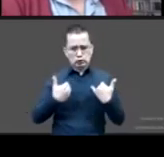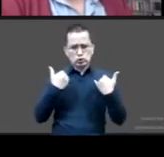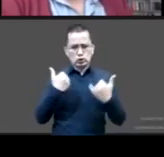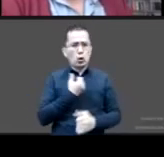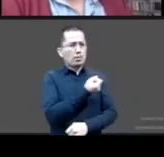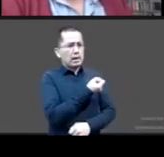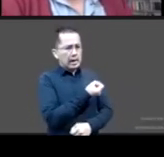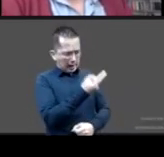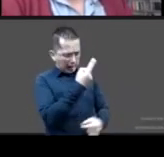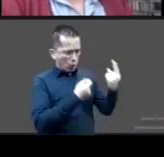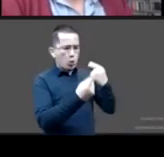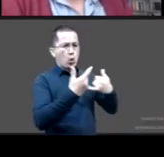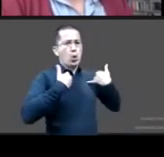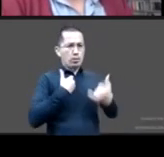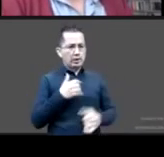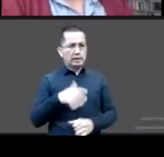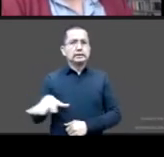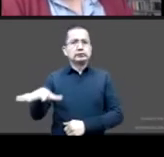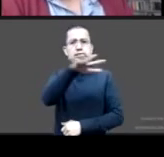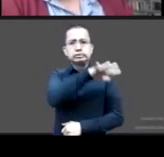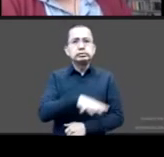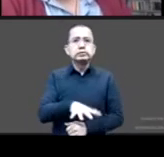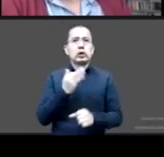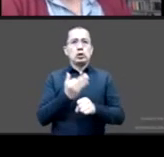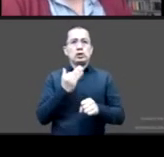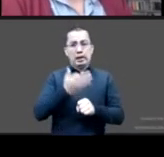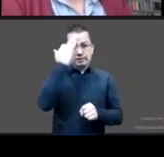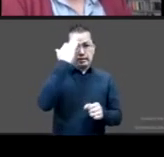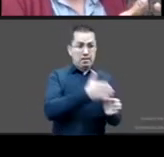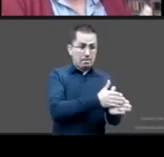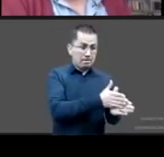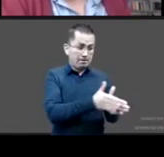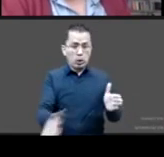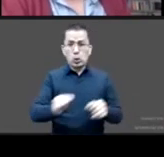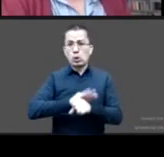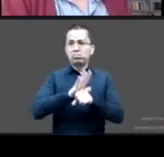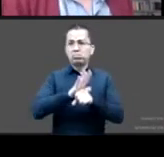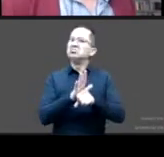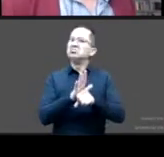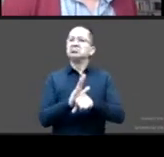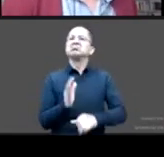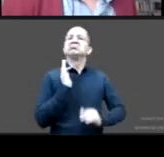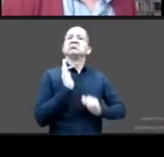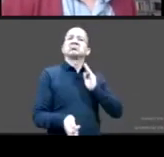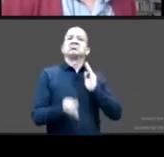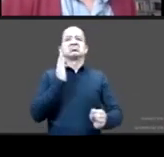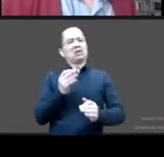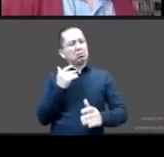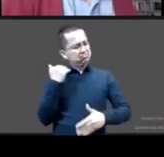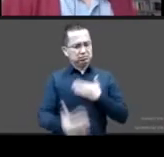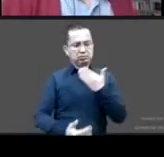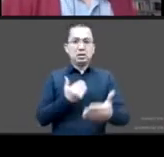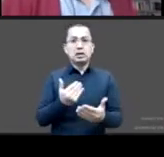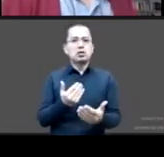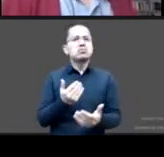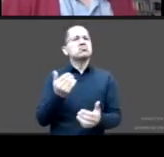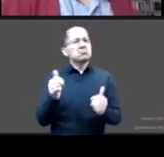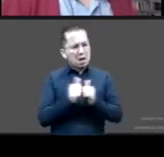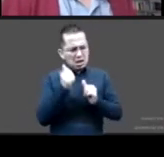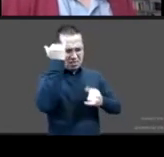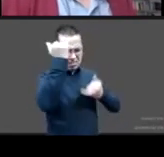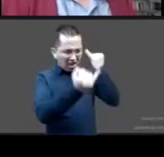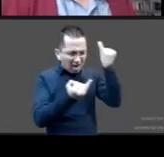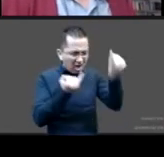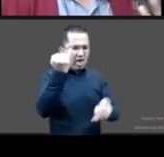han enfrentado la coyuntura con resiliencia, con creatividad como veíamos en el caso de Acapulco. Voy a